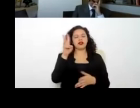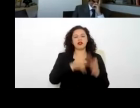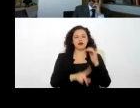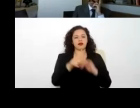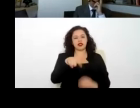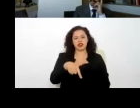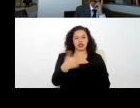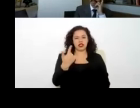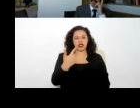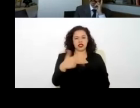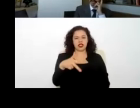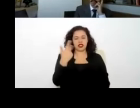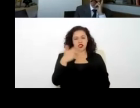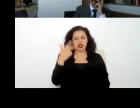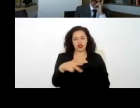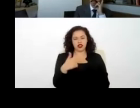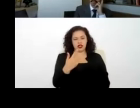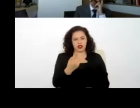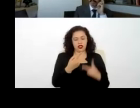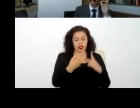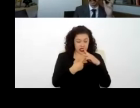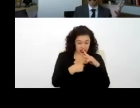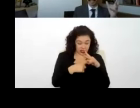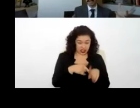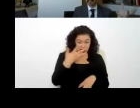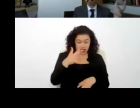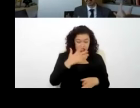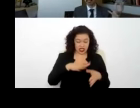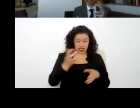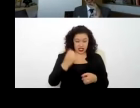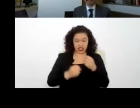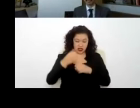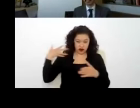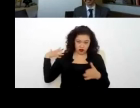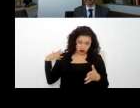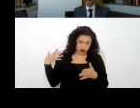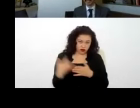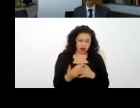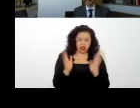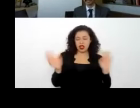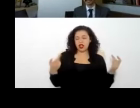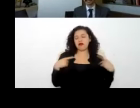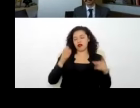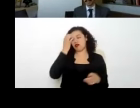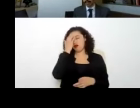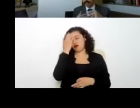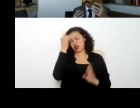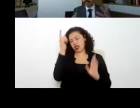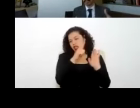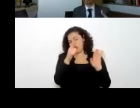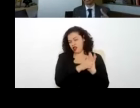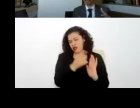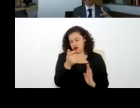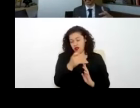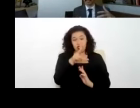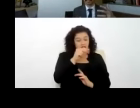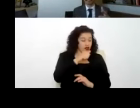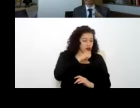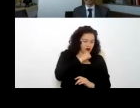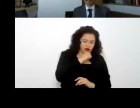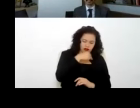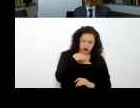a 10 años de la entrada en vigor, yo me imaginaría que ya muchos saben un poquito de la ley. Y si no, insisto,